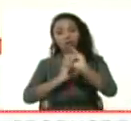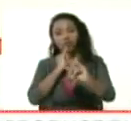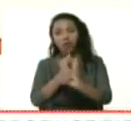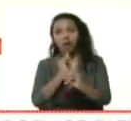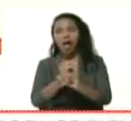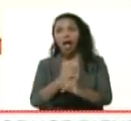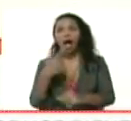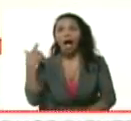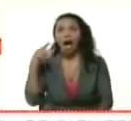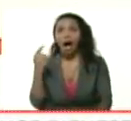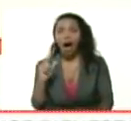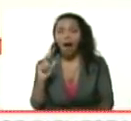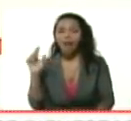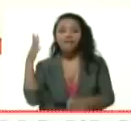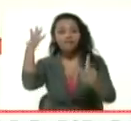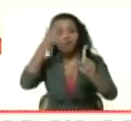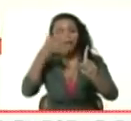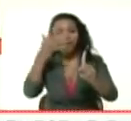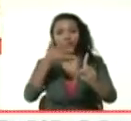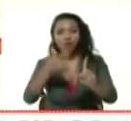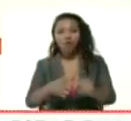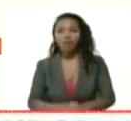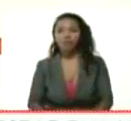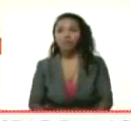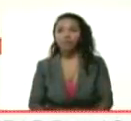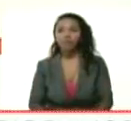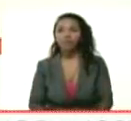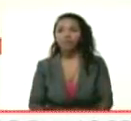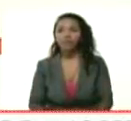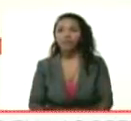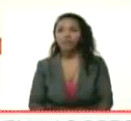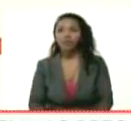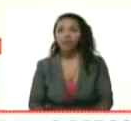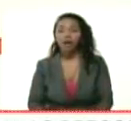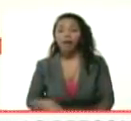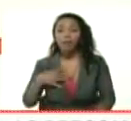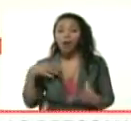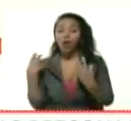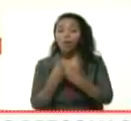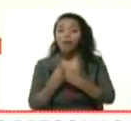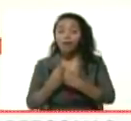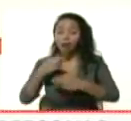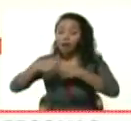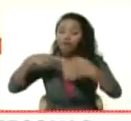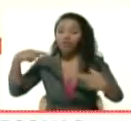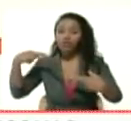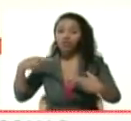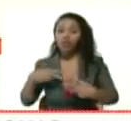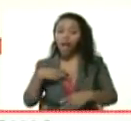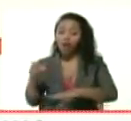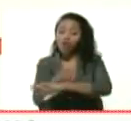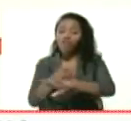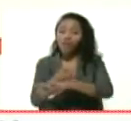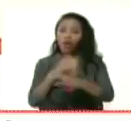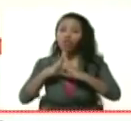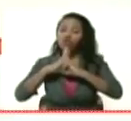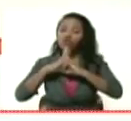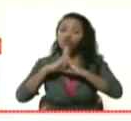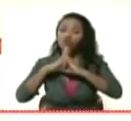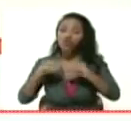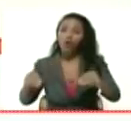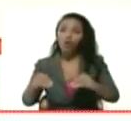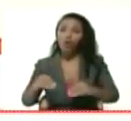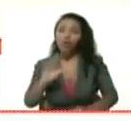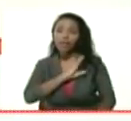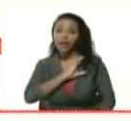tenemos la parte de formación, tenemos, bueno, para salir a la calle, acompañar a la revolución y al gobierno en todo lo que lo tengamos